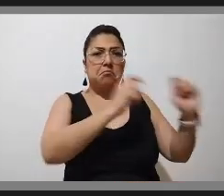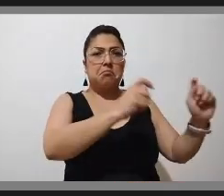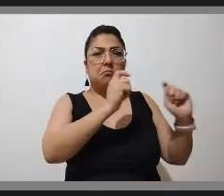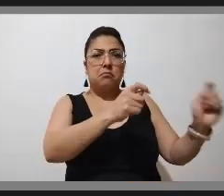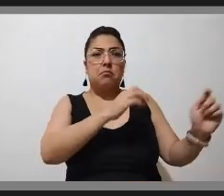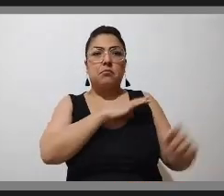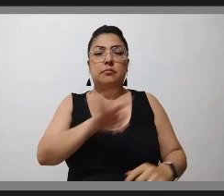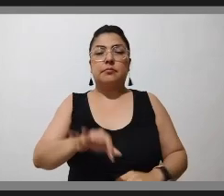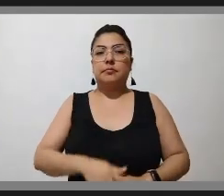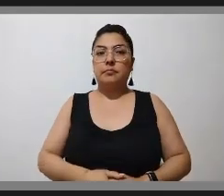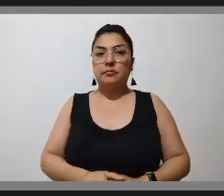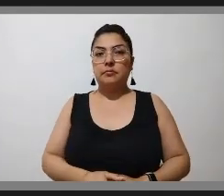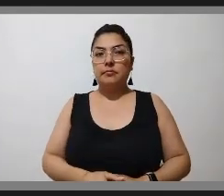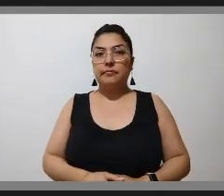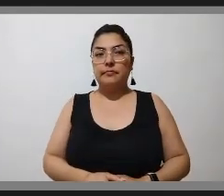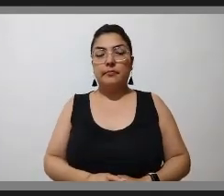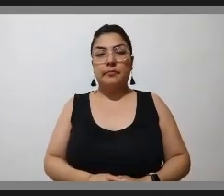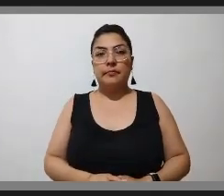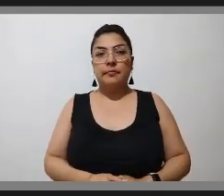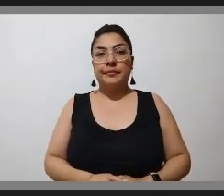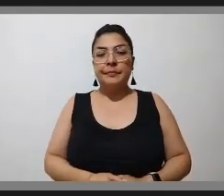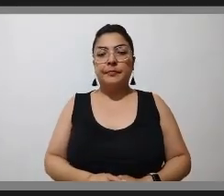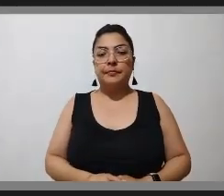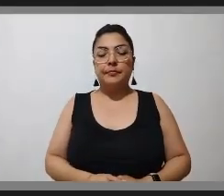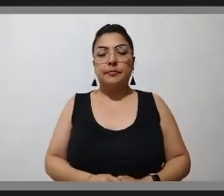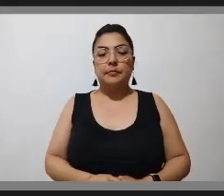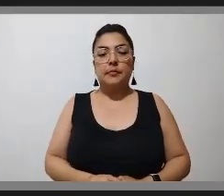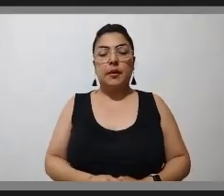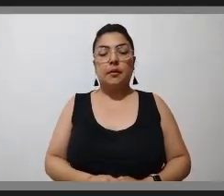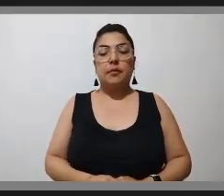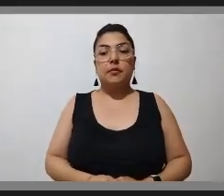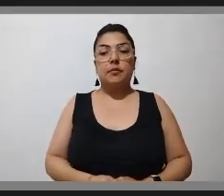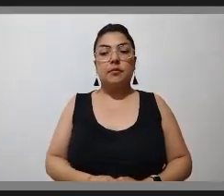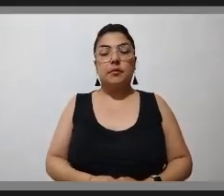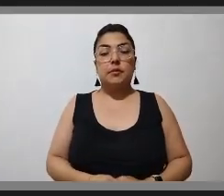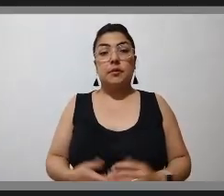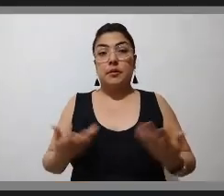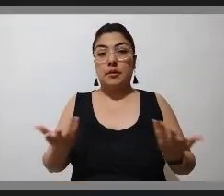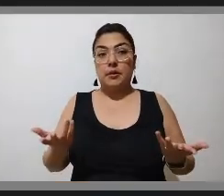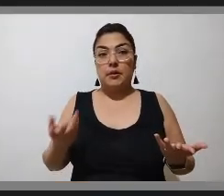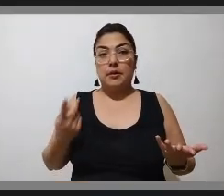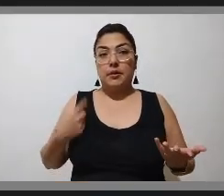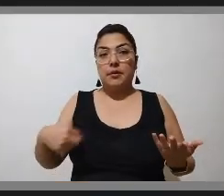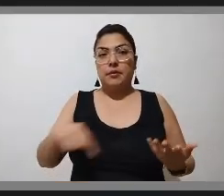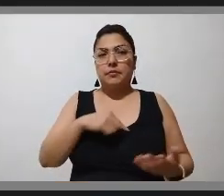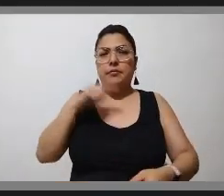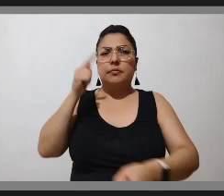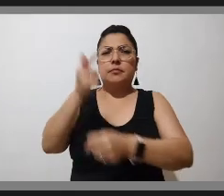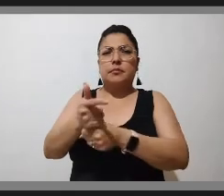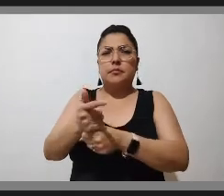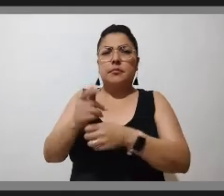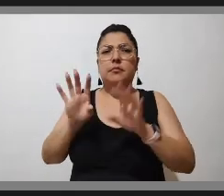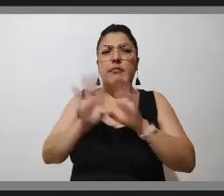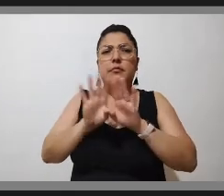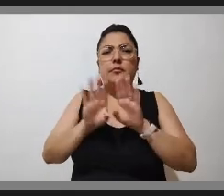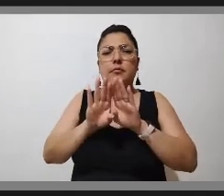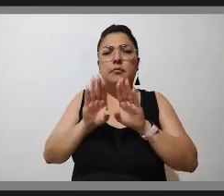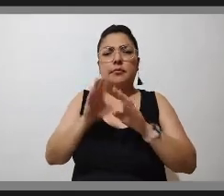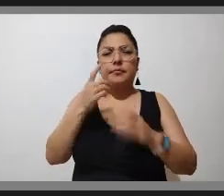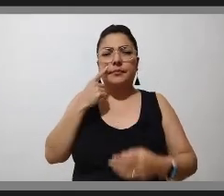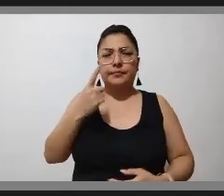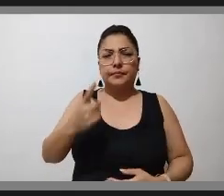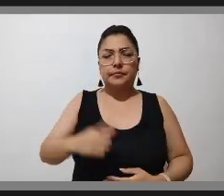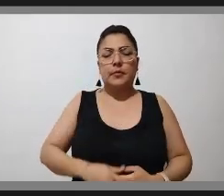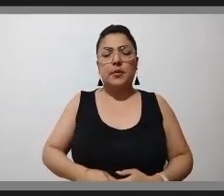embargo, esa barrera en específico es difícil de identificar. ¿Cómo nos vamos a dar cuenta de su existencia? Vamos a escuchar